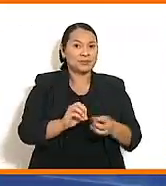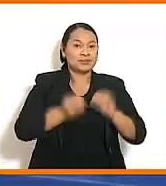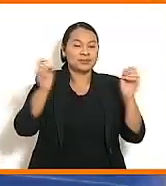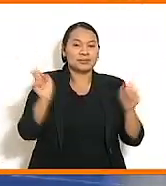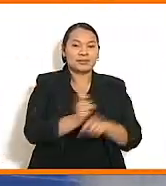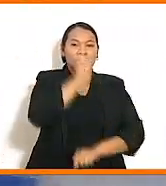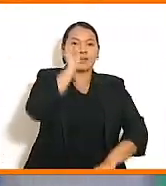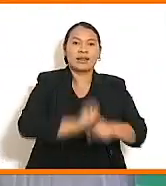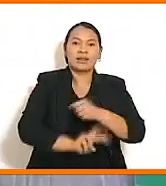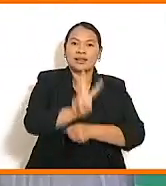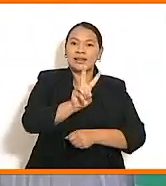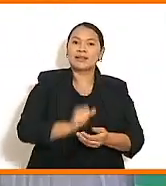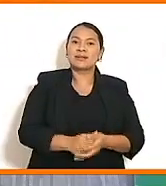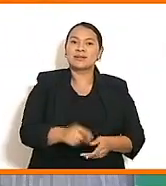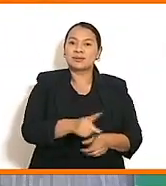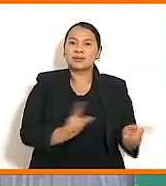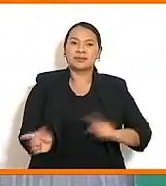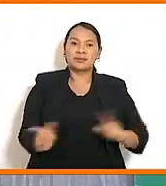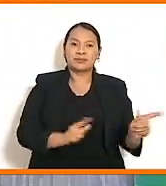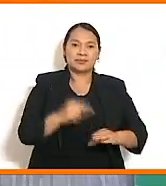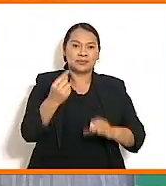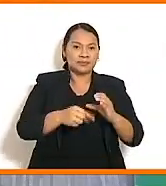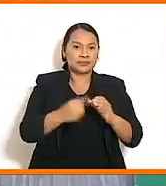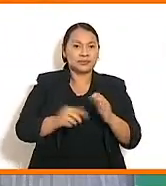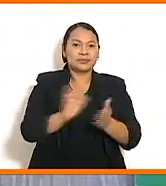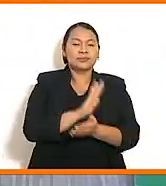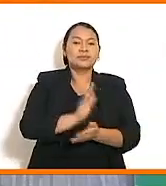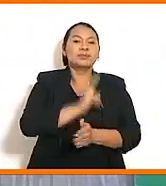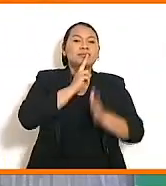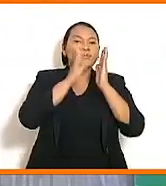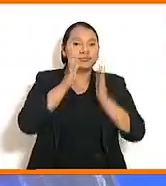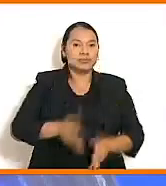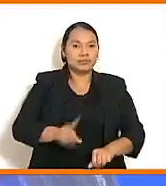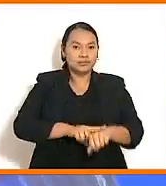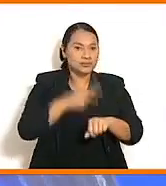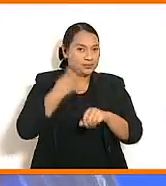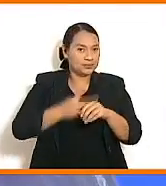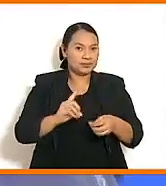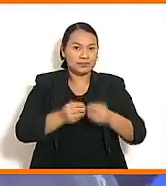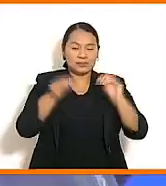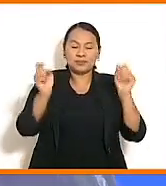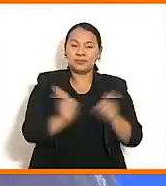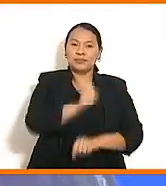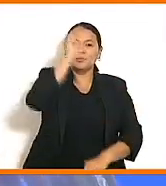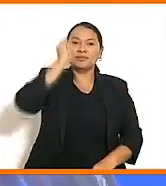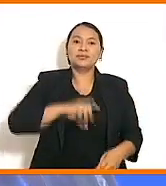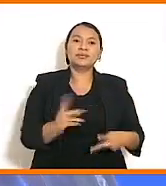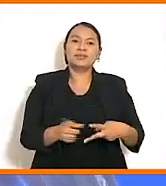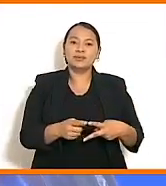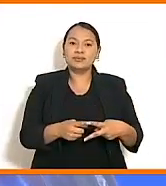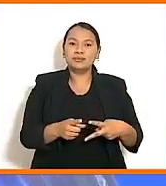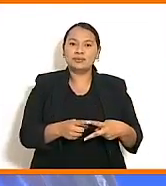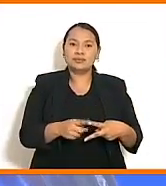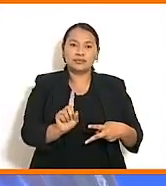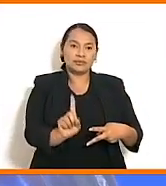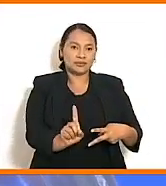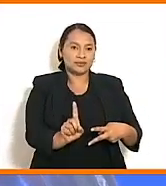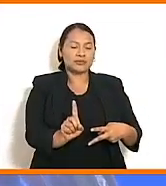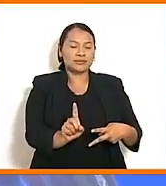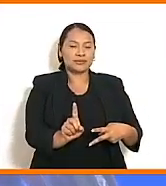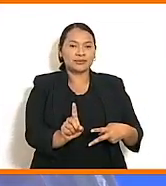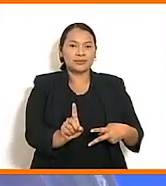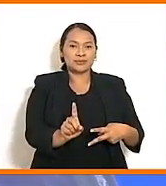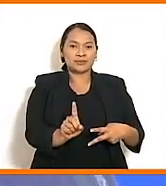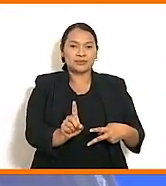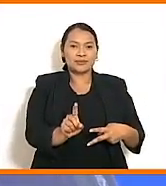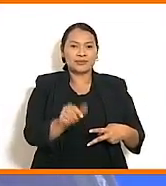en premiado. Esperando que tengas tu día catracha en mano porque se viene tu primer número ganador y tu primer dígito. Y este es el 1. Segundo